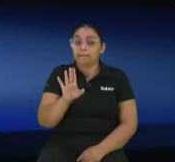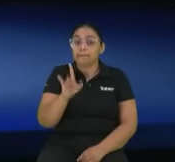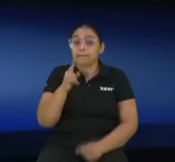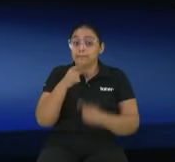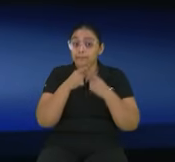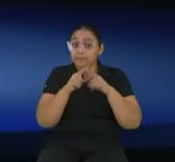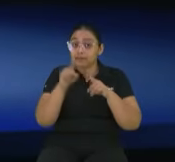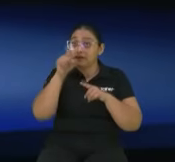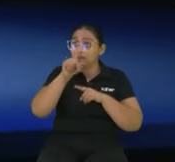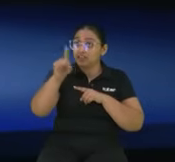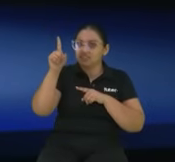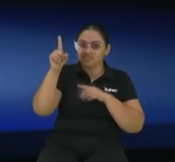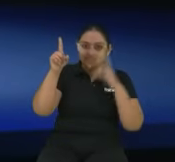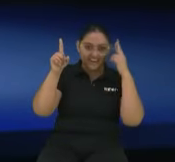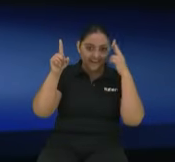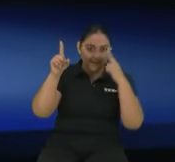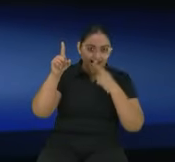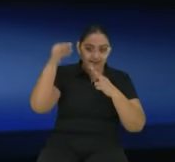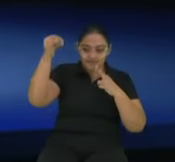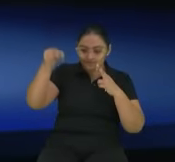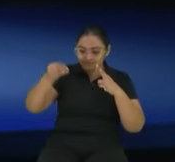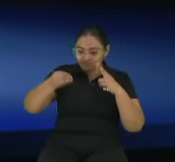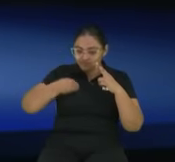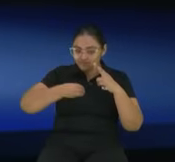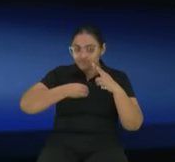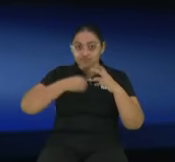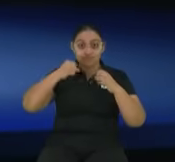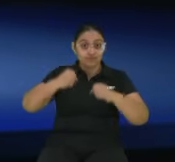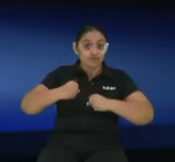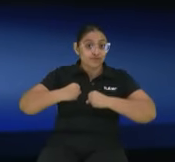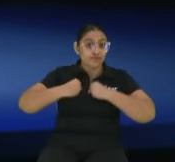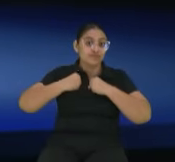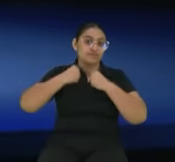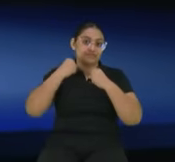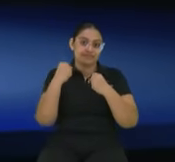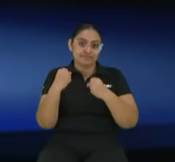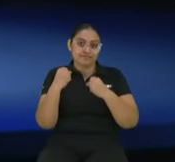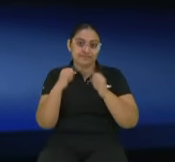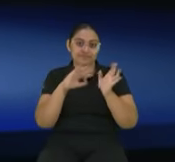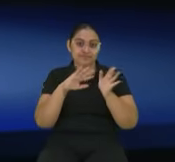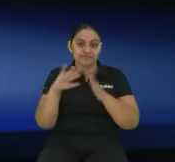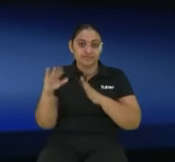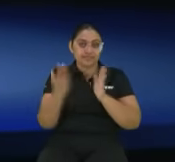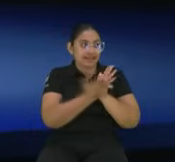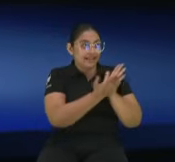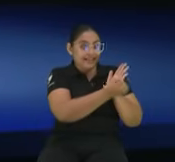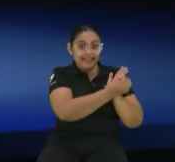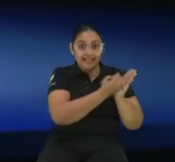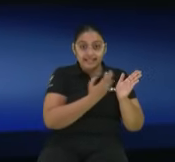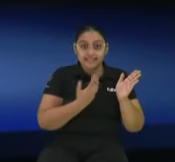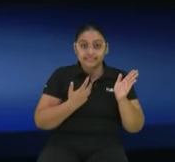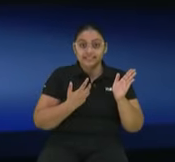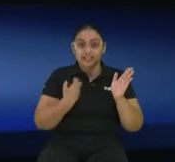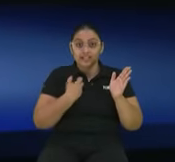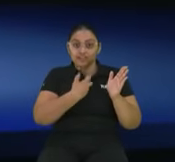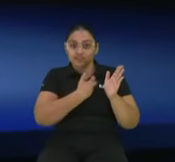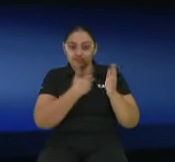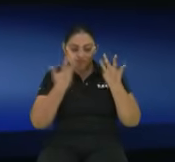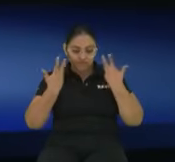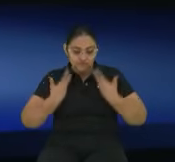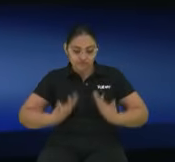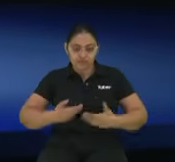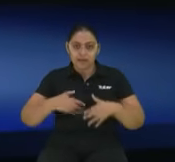Dios te fortalece hermano y dice la palabra en abacú el cual hace mis pies como de siervas muy